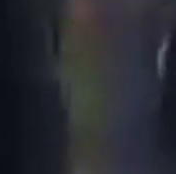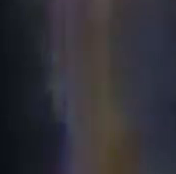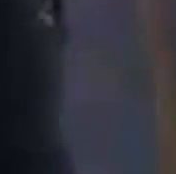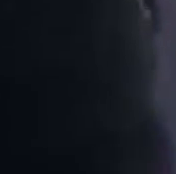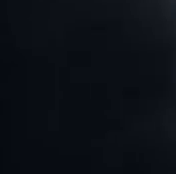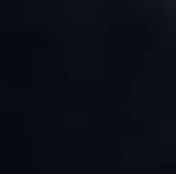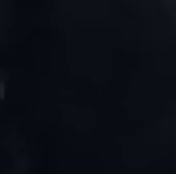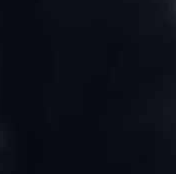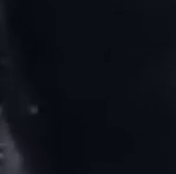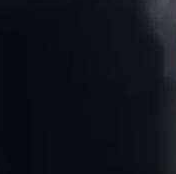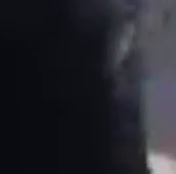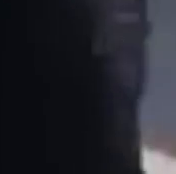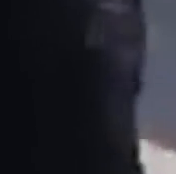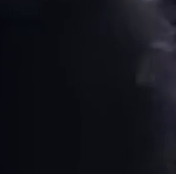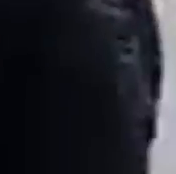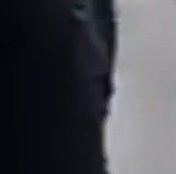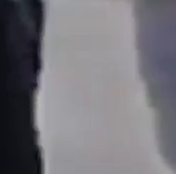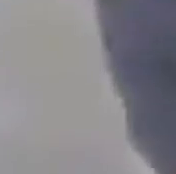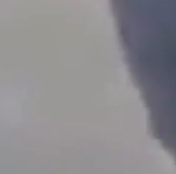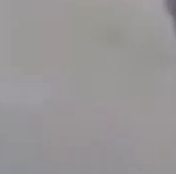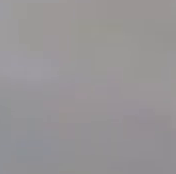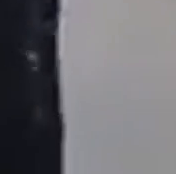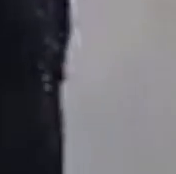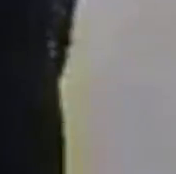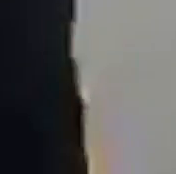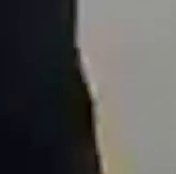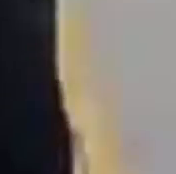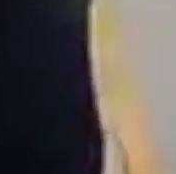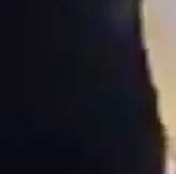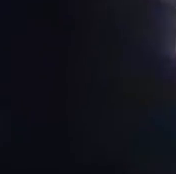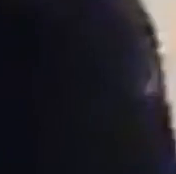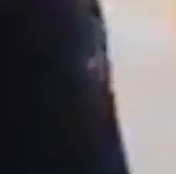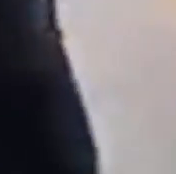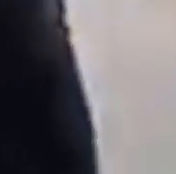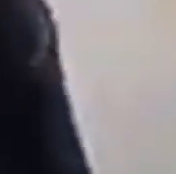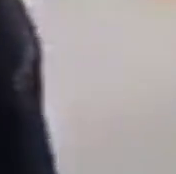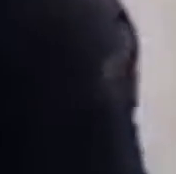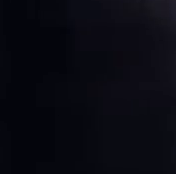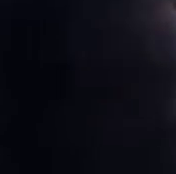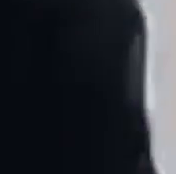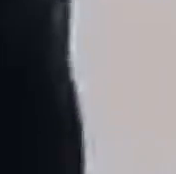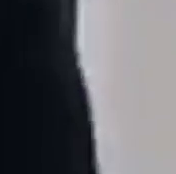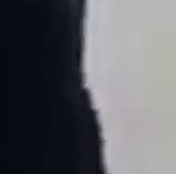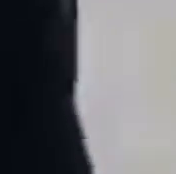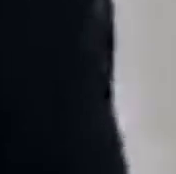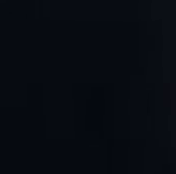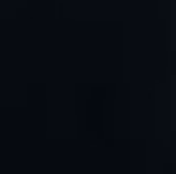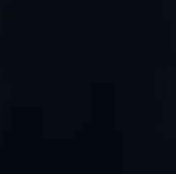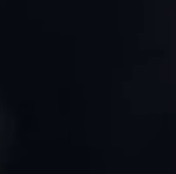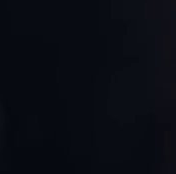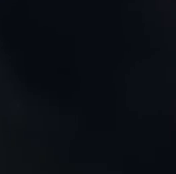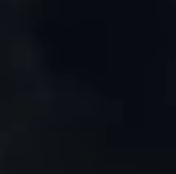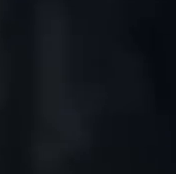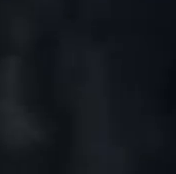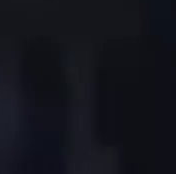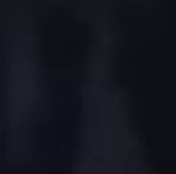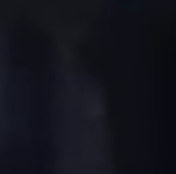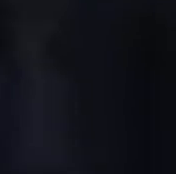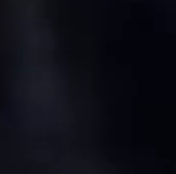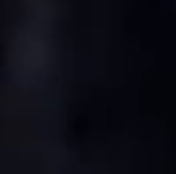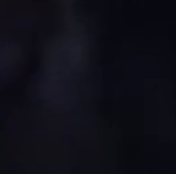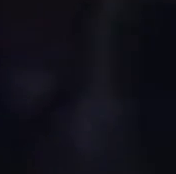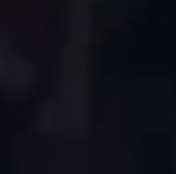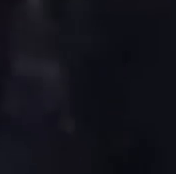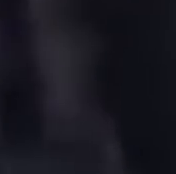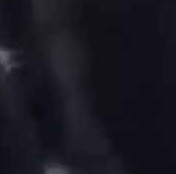en tijuana baja california alrededor de las 18 horas la comunicadora vía la trayectoria en el mundo periodístico se encontraba a bordo